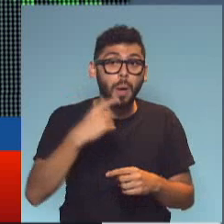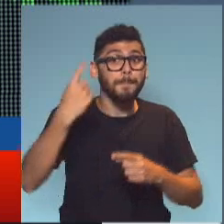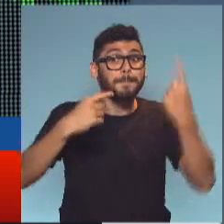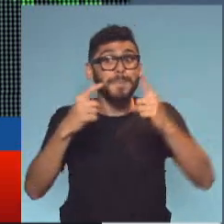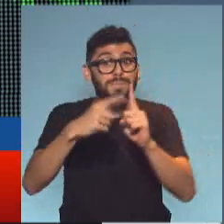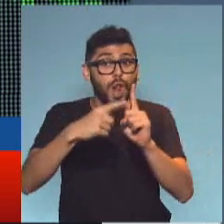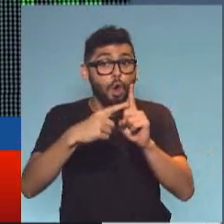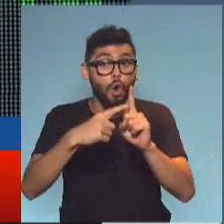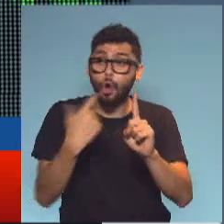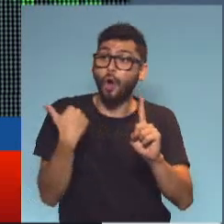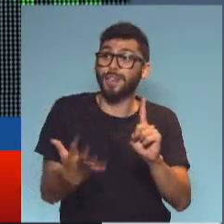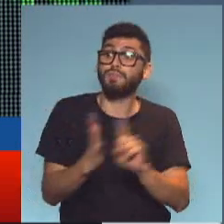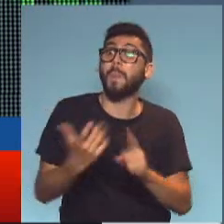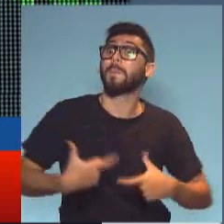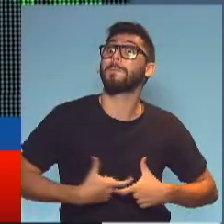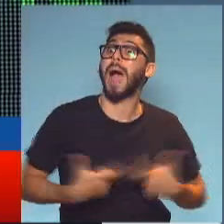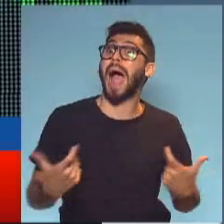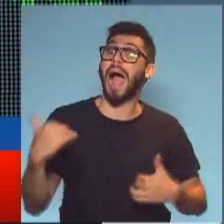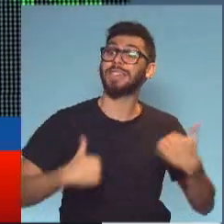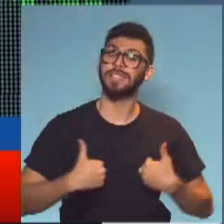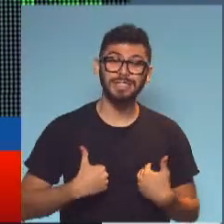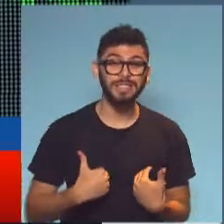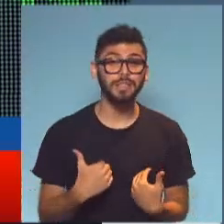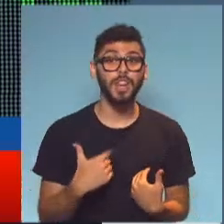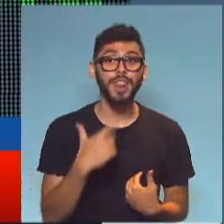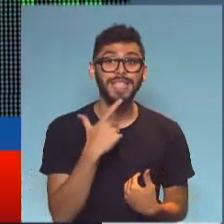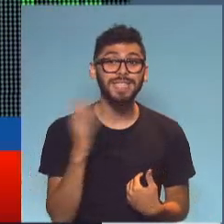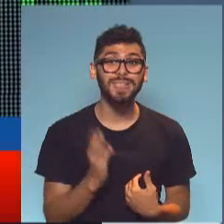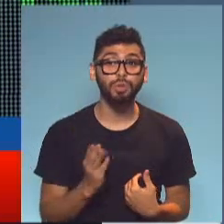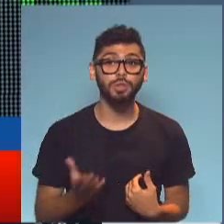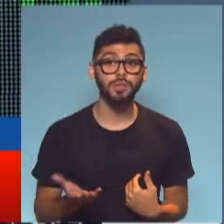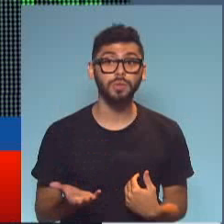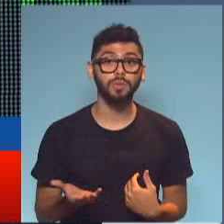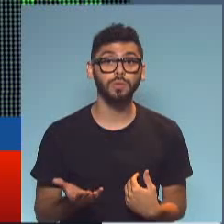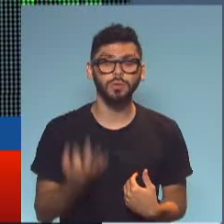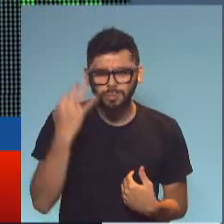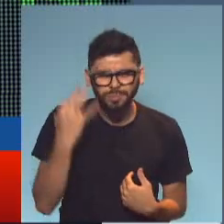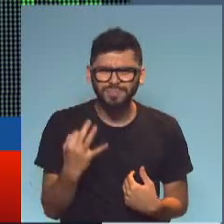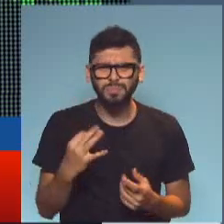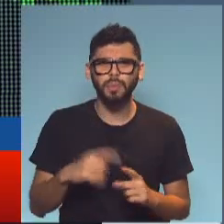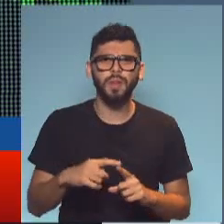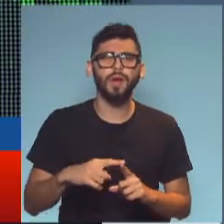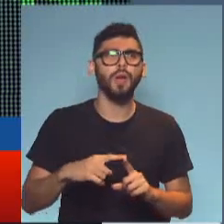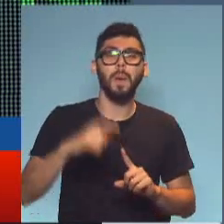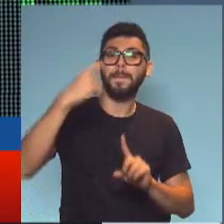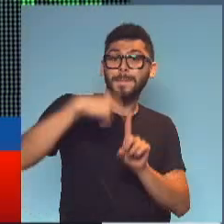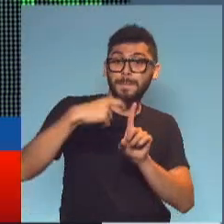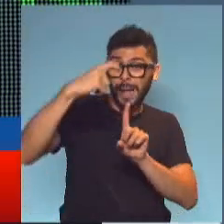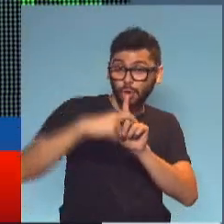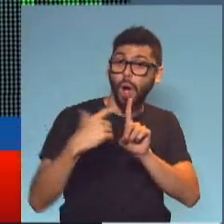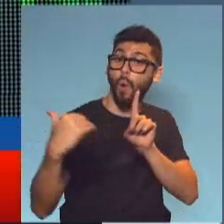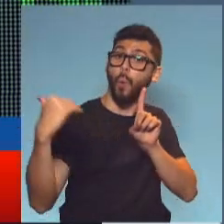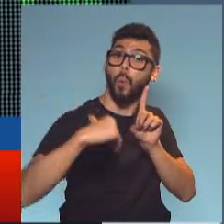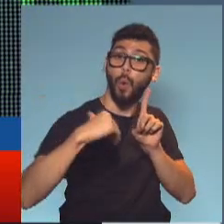Claro. Estamos hablando, hay algunas encuestas que dan 14%, pero varía ese lugar, pero estamos hablando de que el mayor candidato con intención de voto